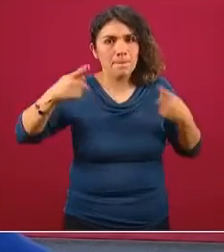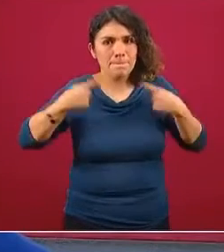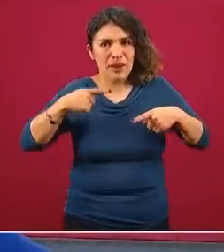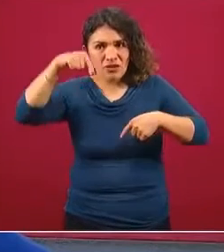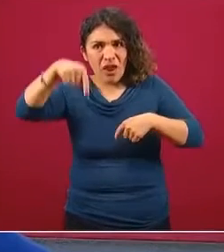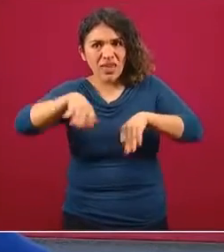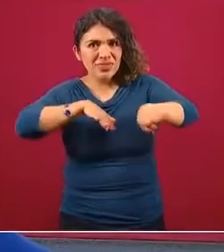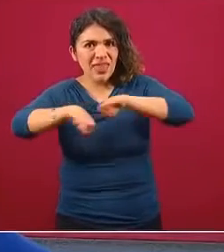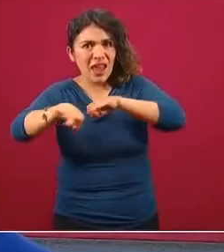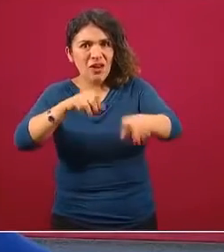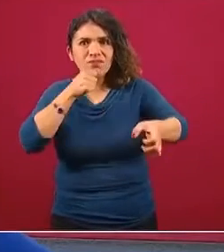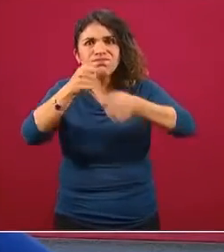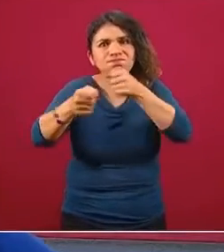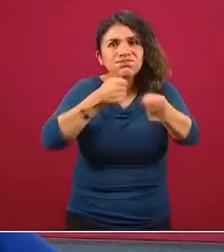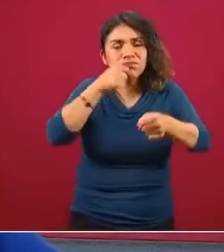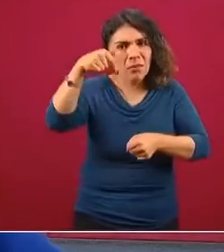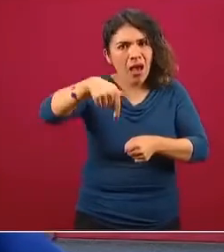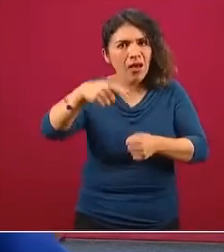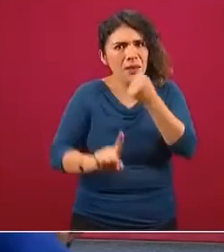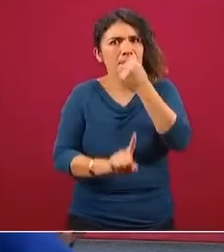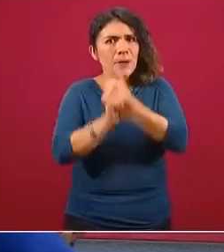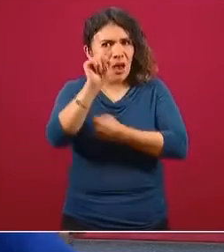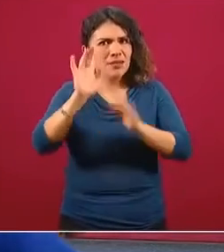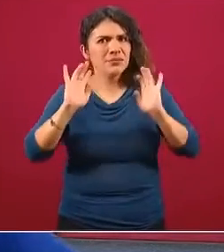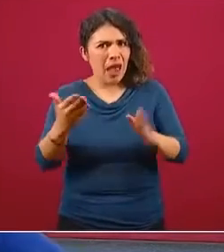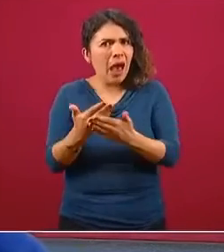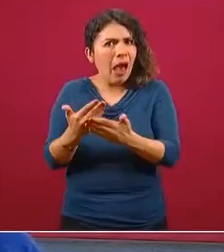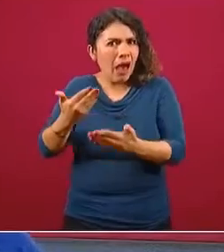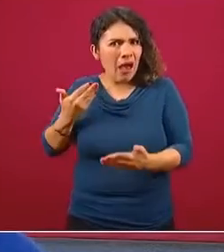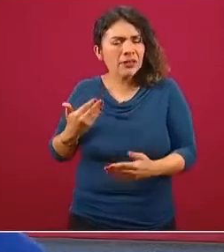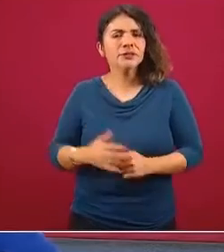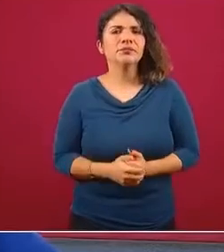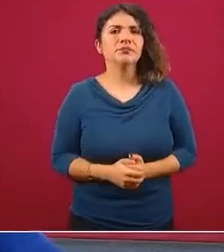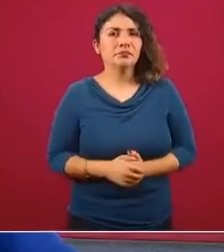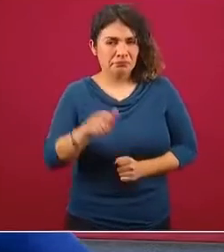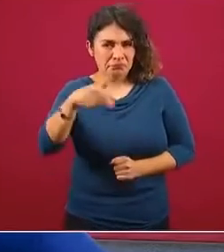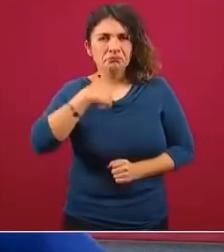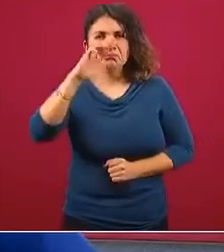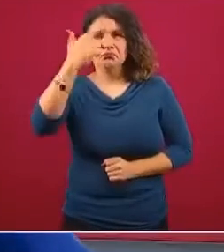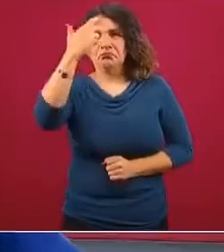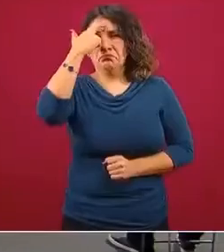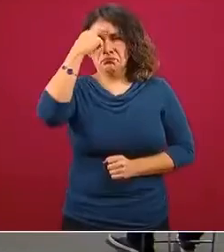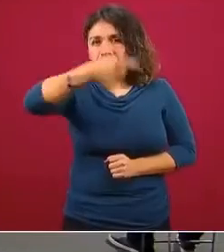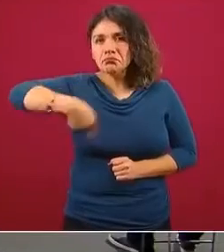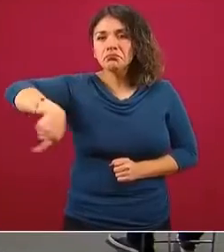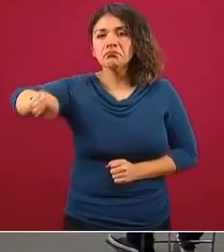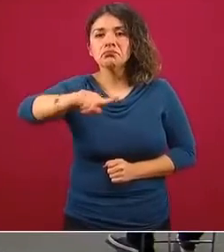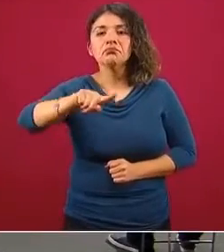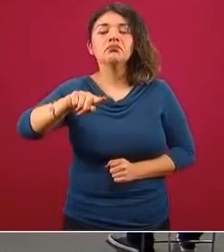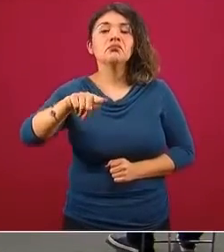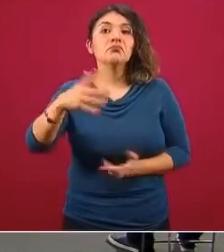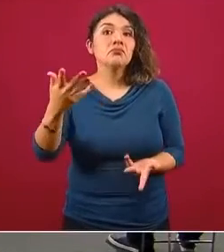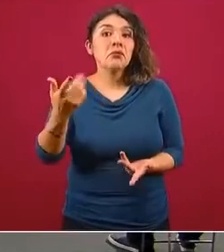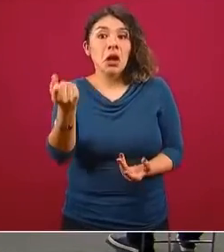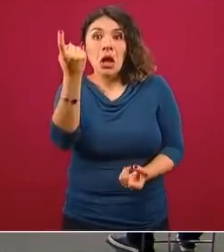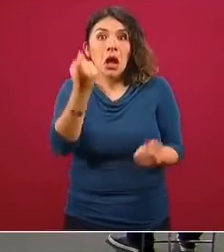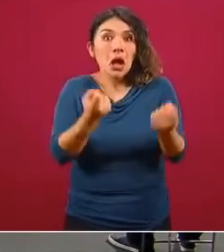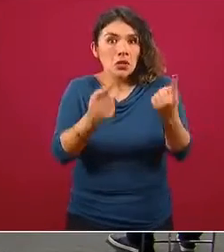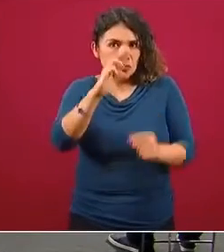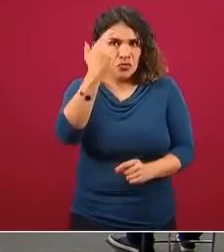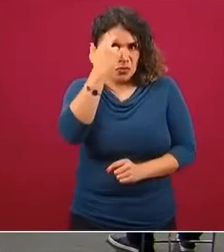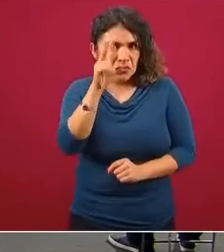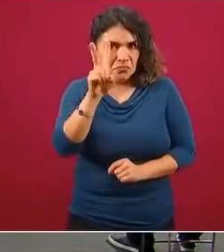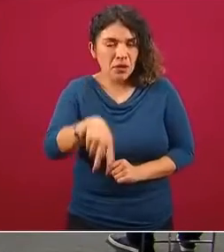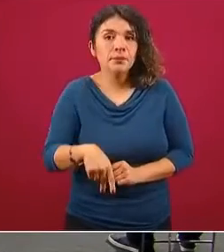y comunicadores una situación ilustrativa. Y lo recuerdo para la población, aquí quizá la mayoría de ustedes lo